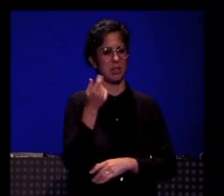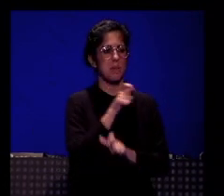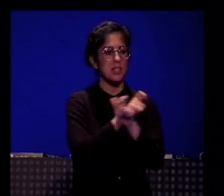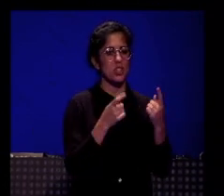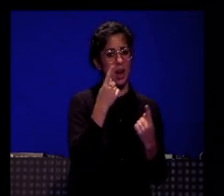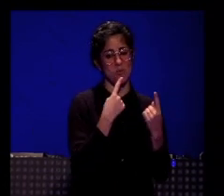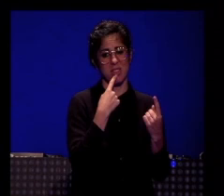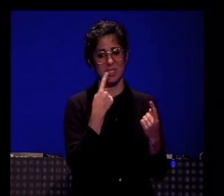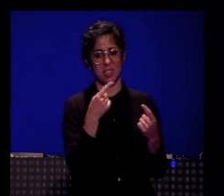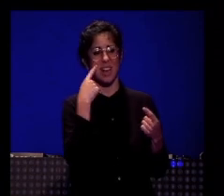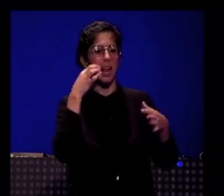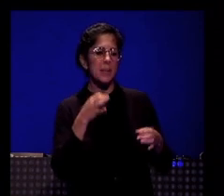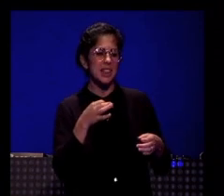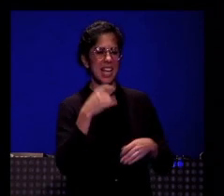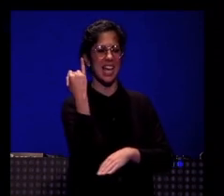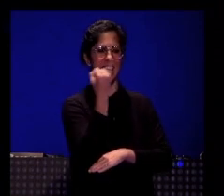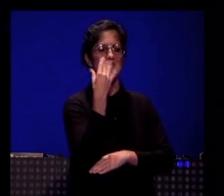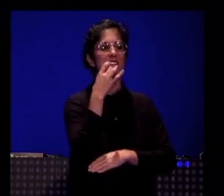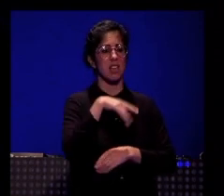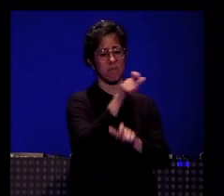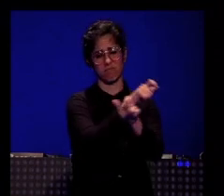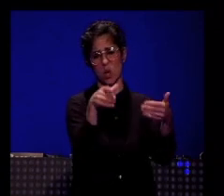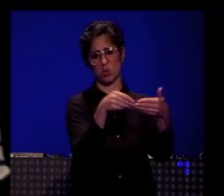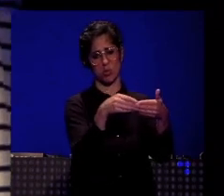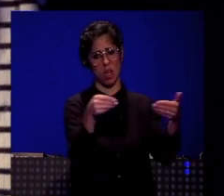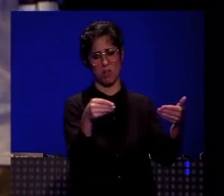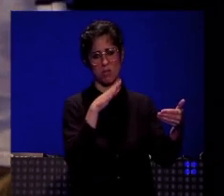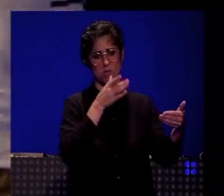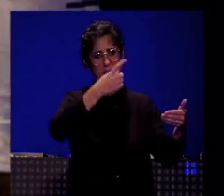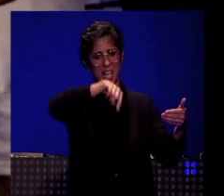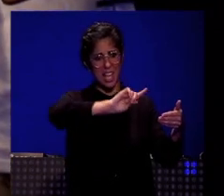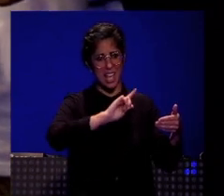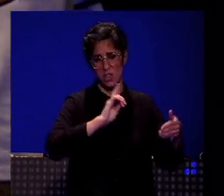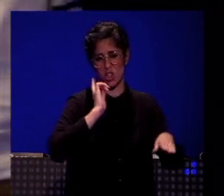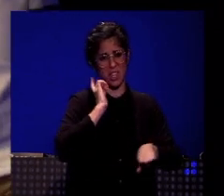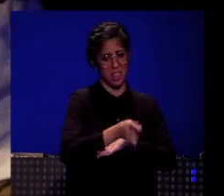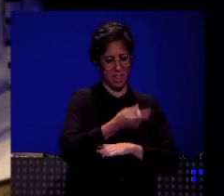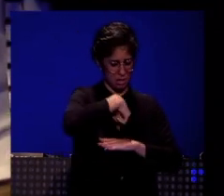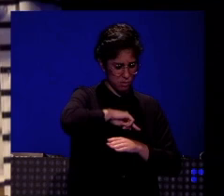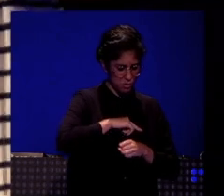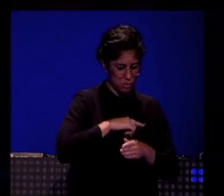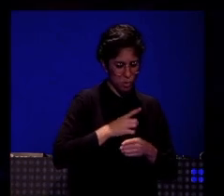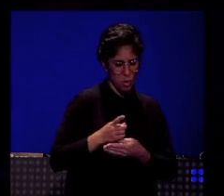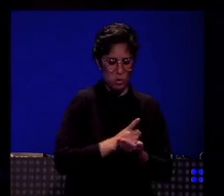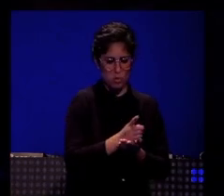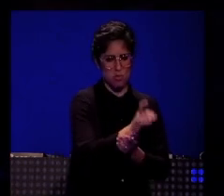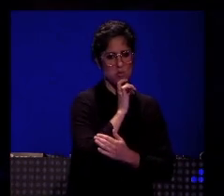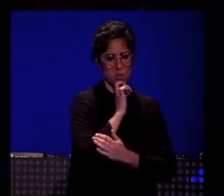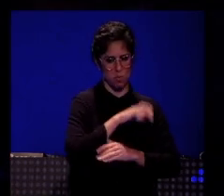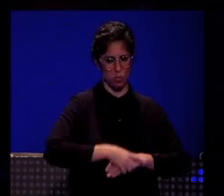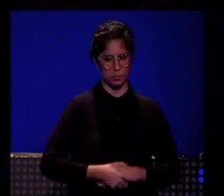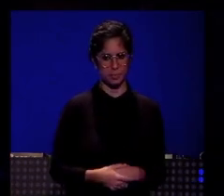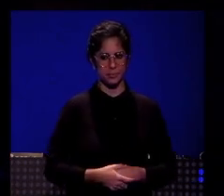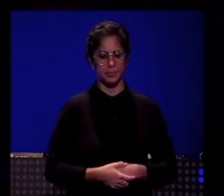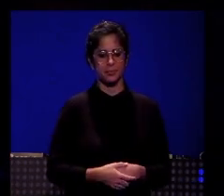determinan lo que vamos a adquirir y conseguir vale entonces un punto de reflexión viene por esade por ese lugar vale